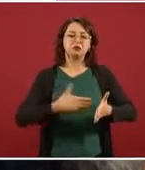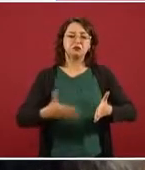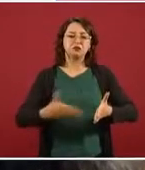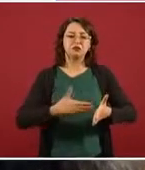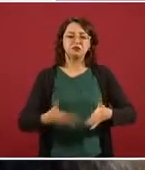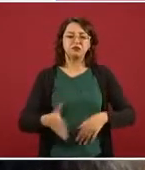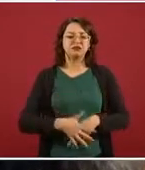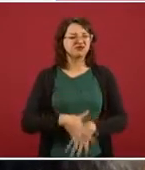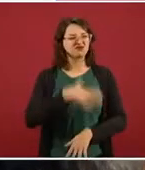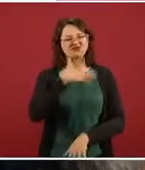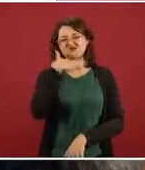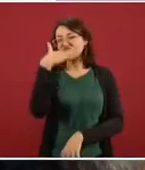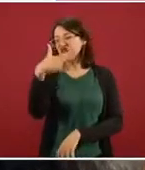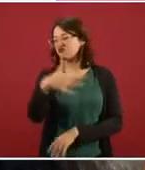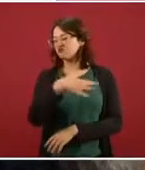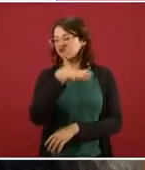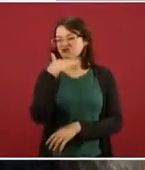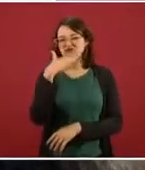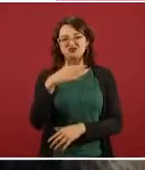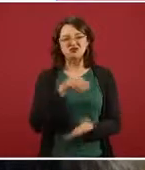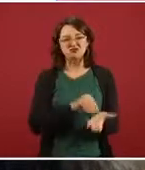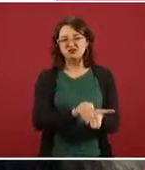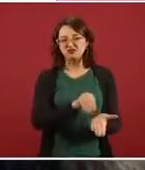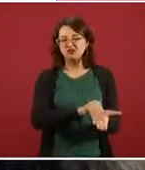un cochinero,